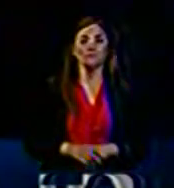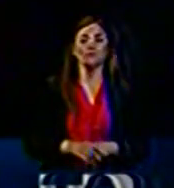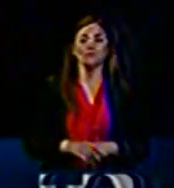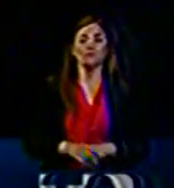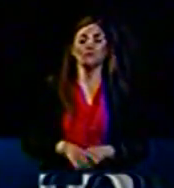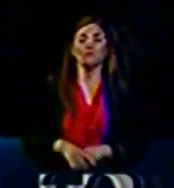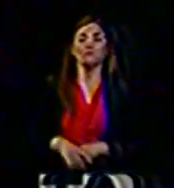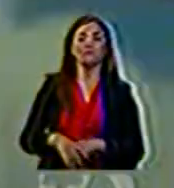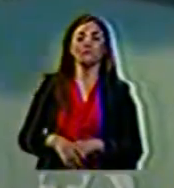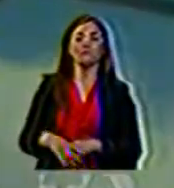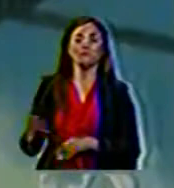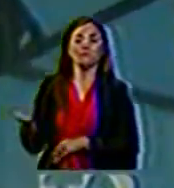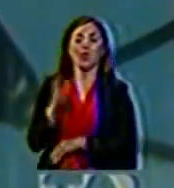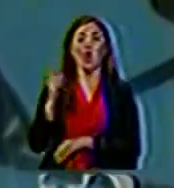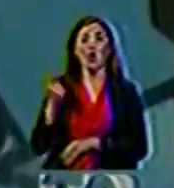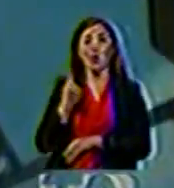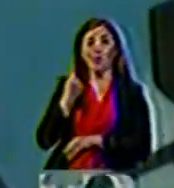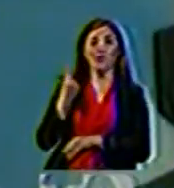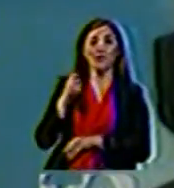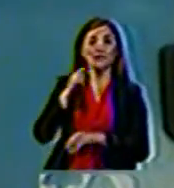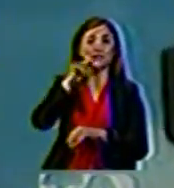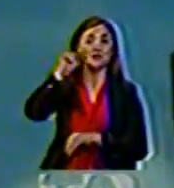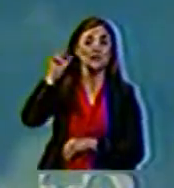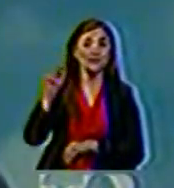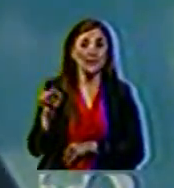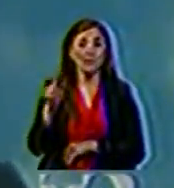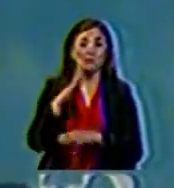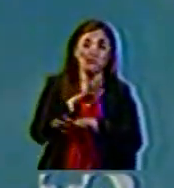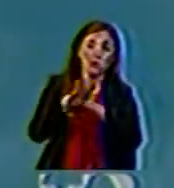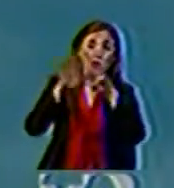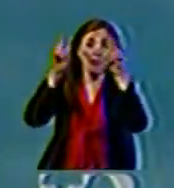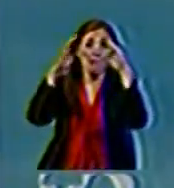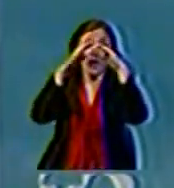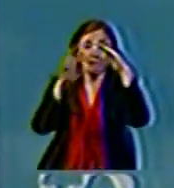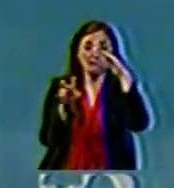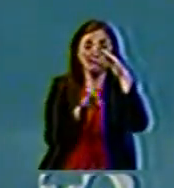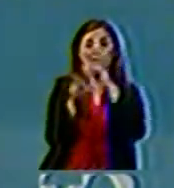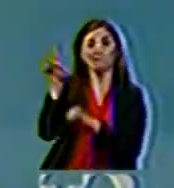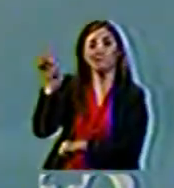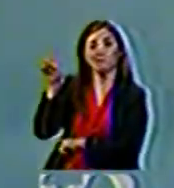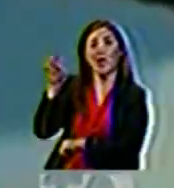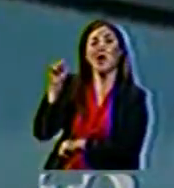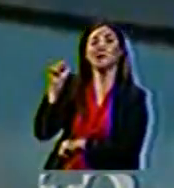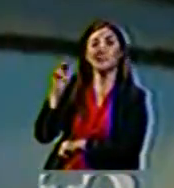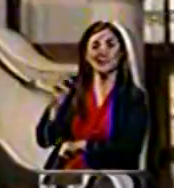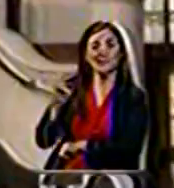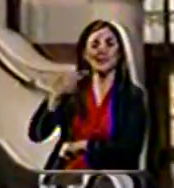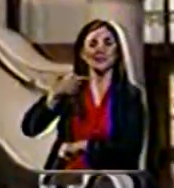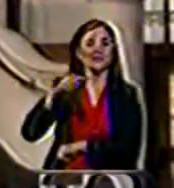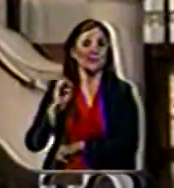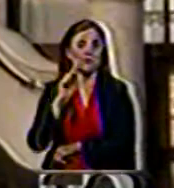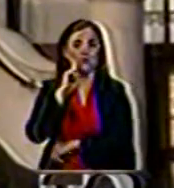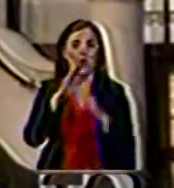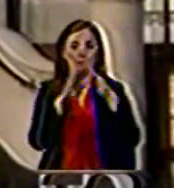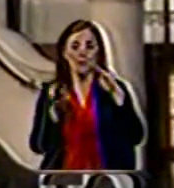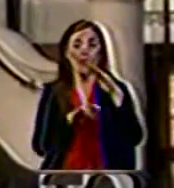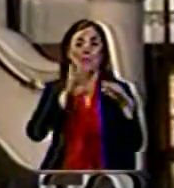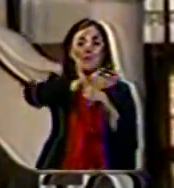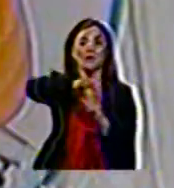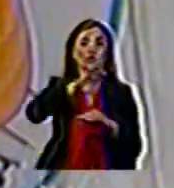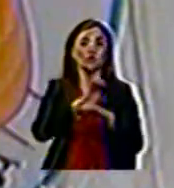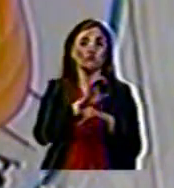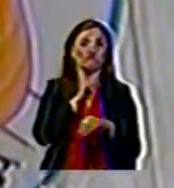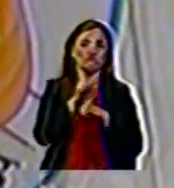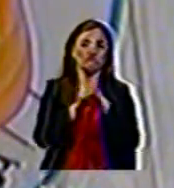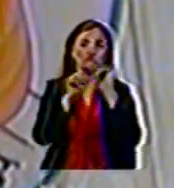de discapacidades. En Londres no se descarta que aborde el tema de Julian Assange, que se mantiene asilado en la Embajada de Ecuador por más